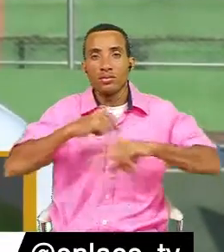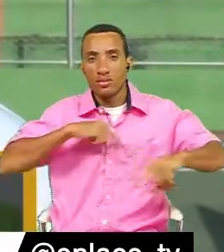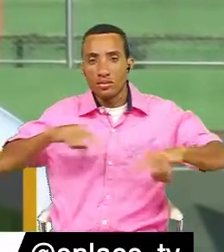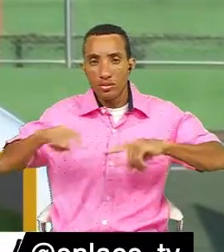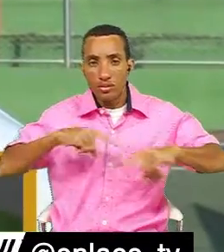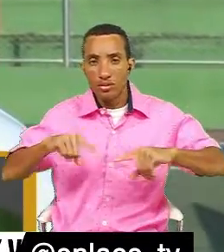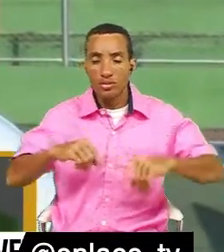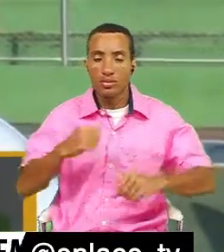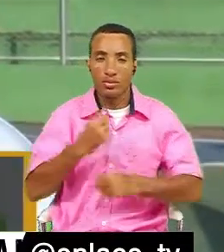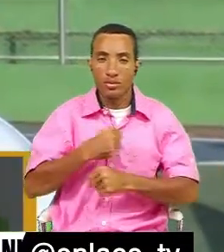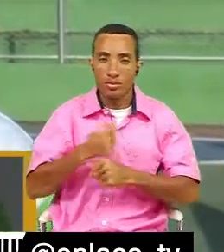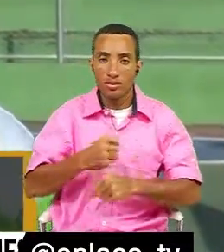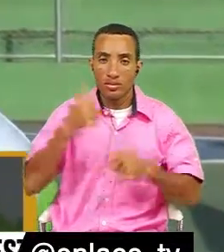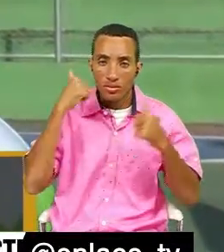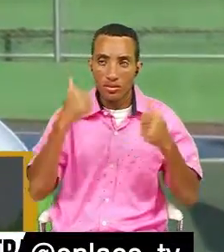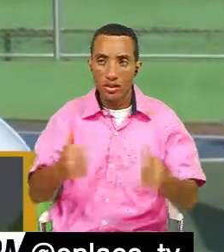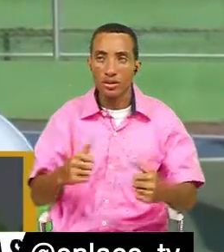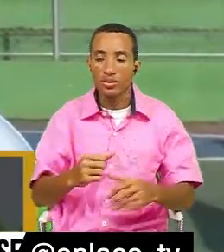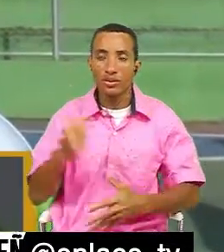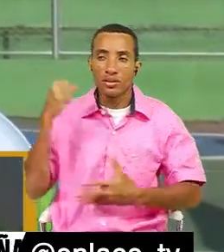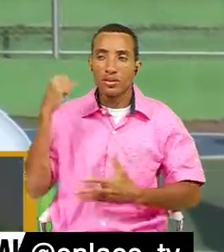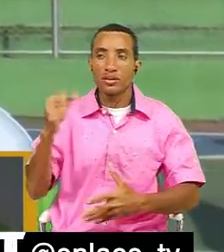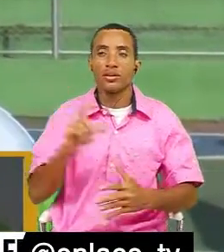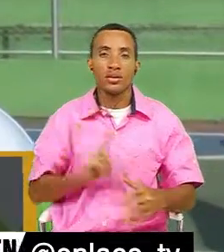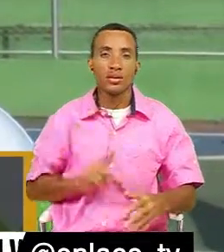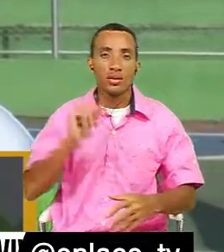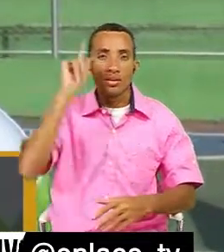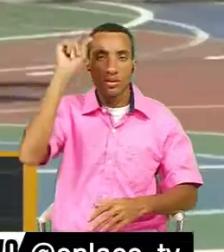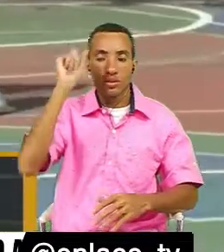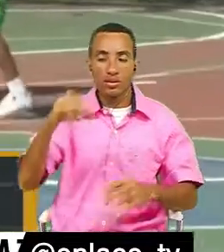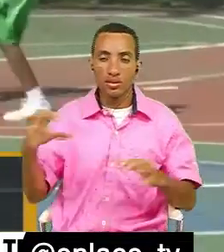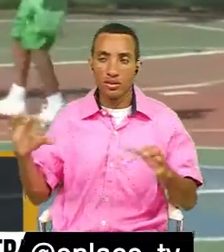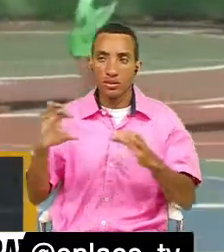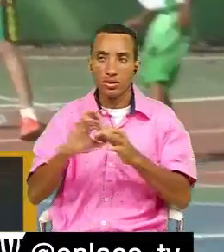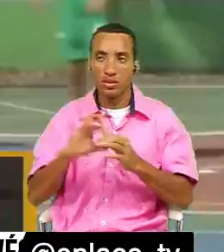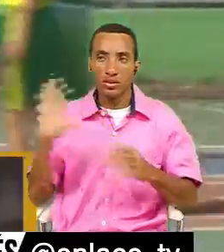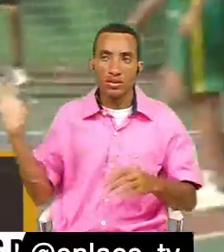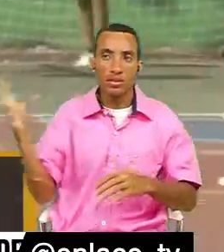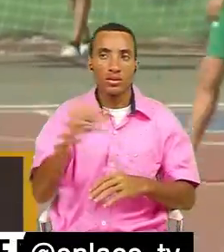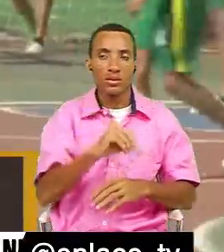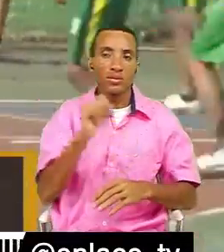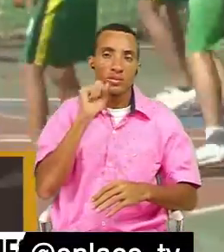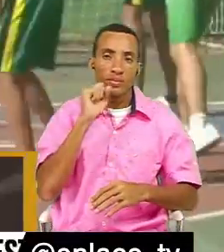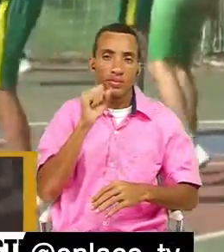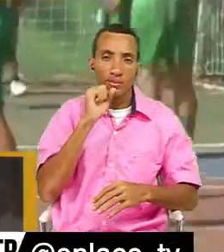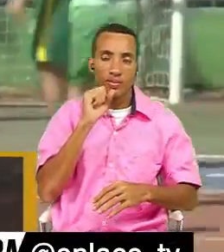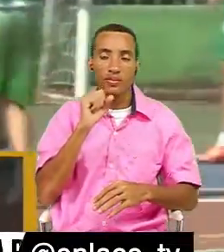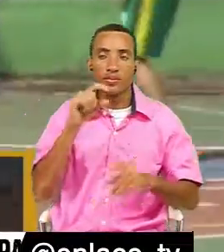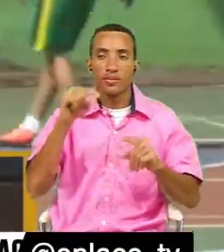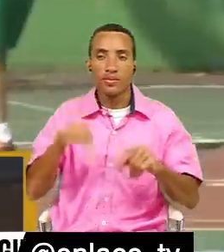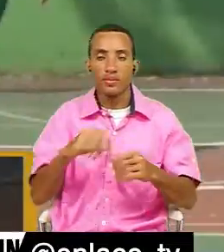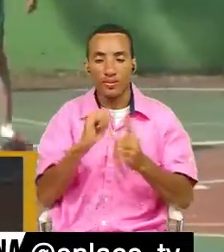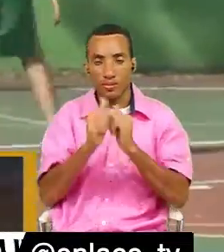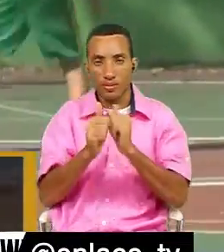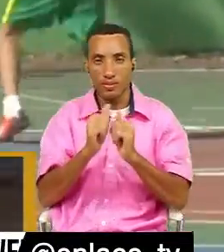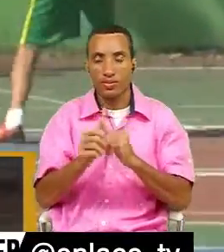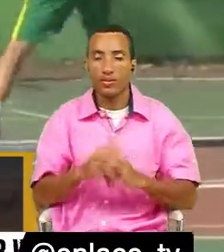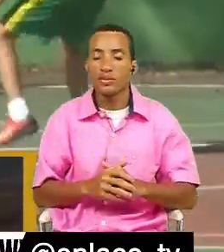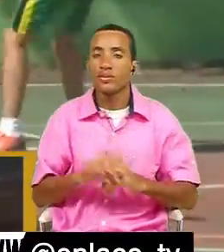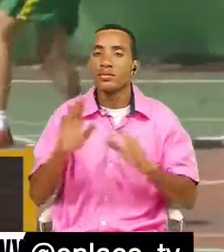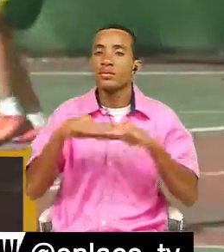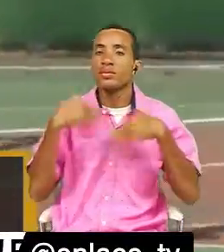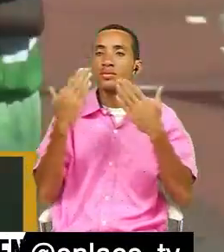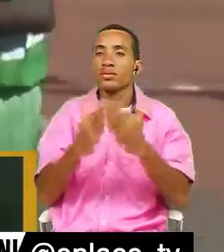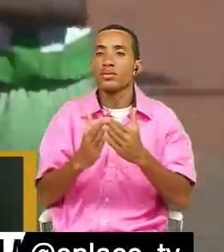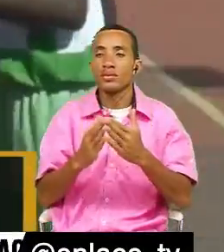y la estructura está invirtiendo en el deporte, el INDERBA trabaja de la mano con el deporte, con todos los deportes y con balonmano también. El torneo intercolegiado se realiza en categorías